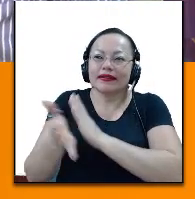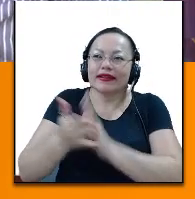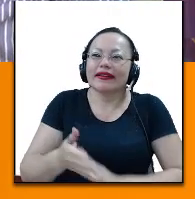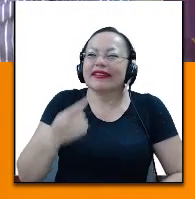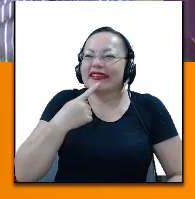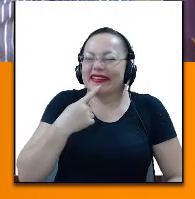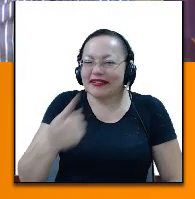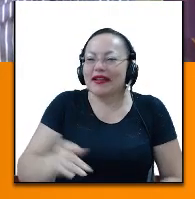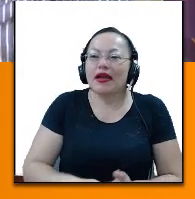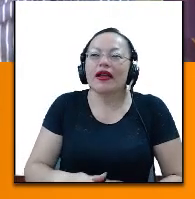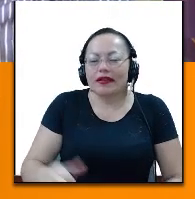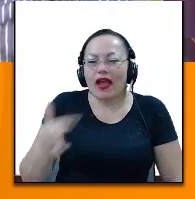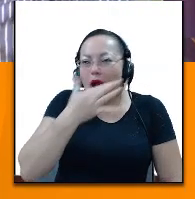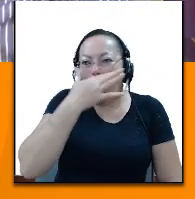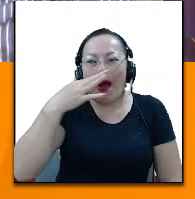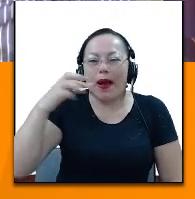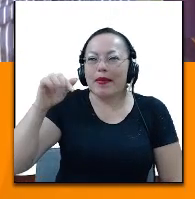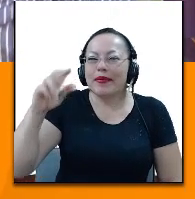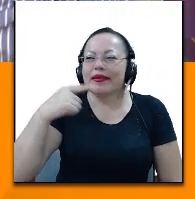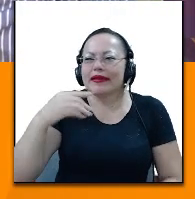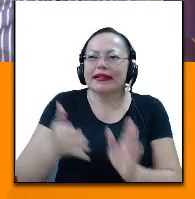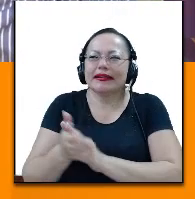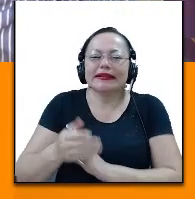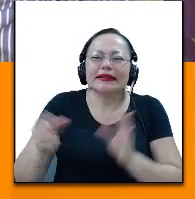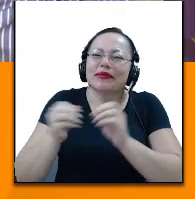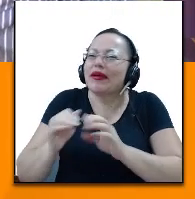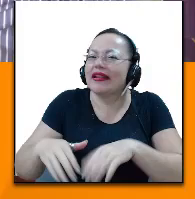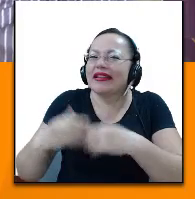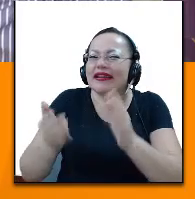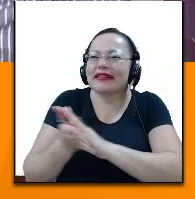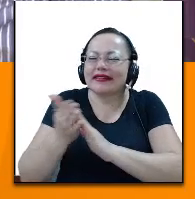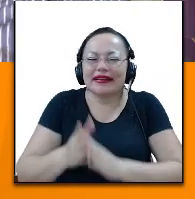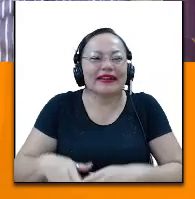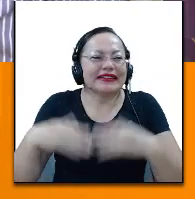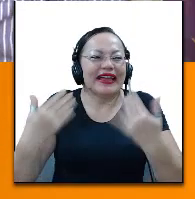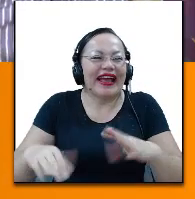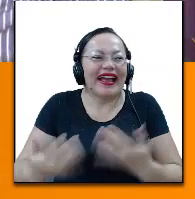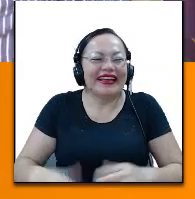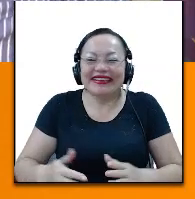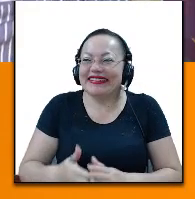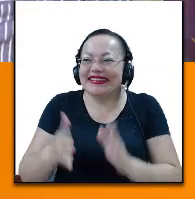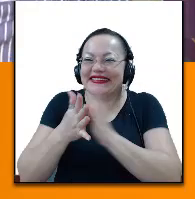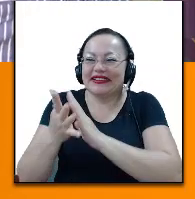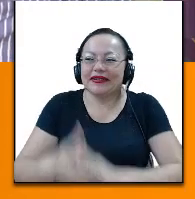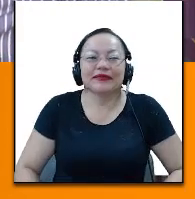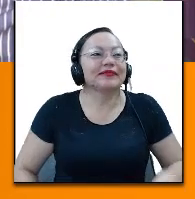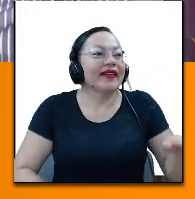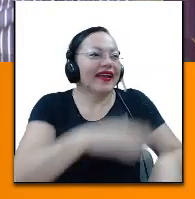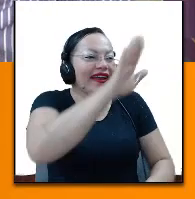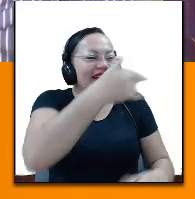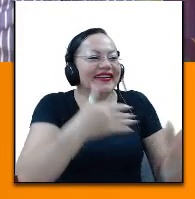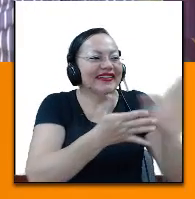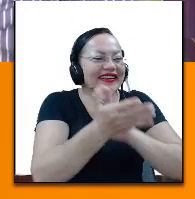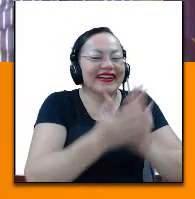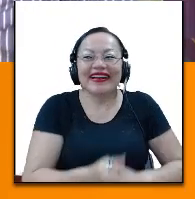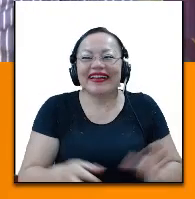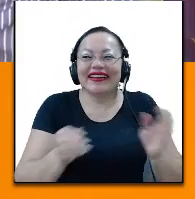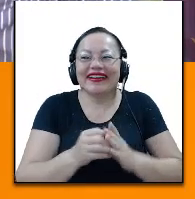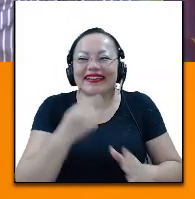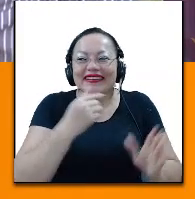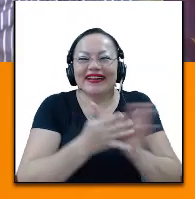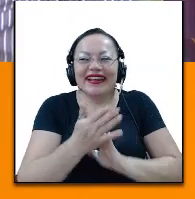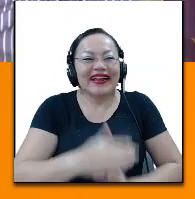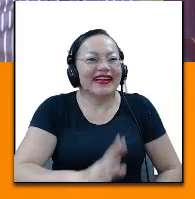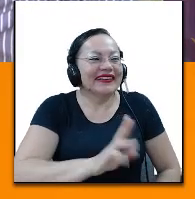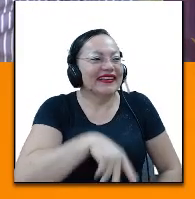Bueno, entonces ¡pum!, lo agarró ahí de la cuerda. Por ahí estaba contando Pipe Bueno que la cuarentena lo cogió en otro lado y